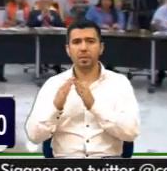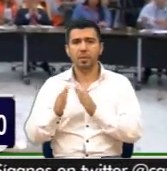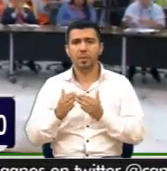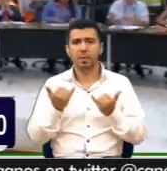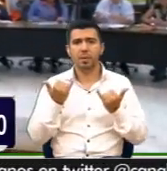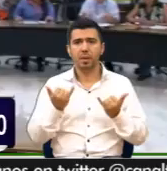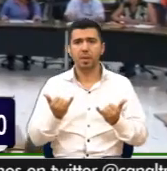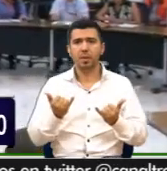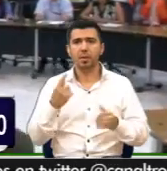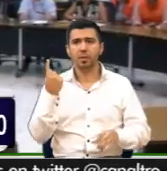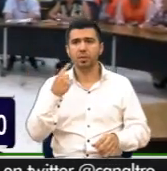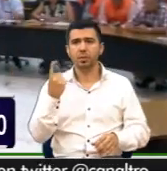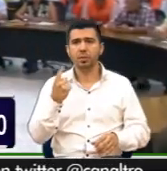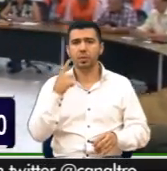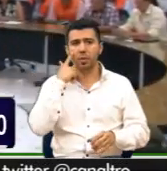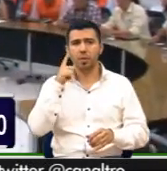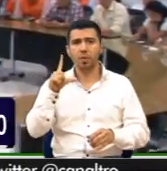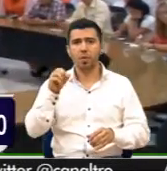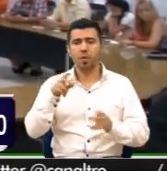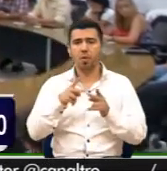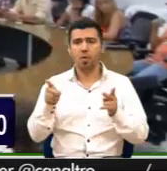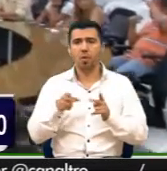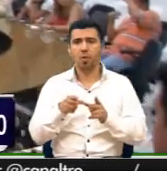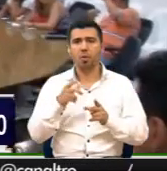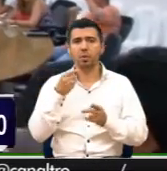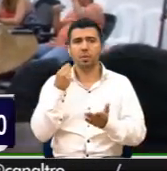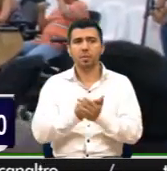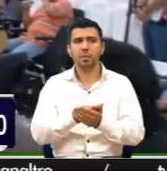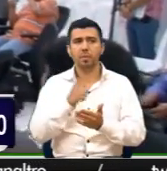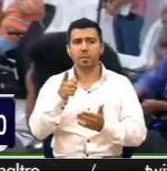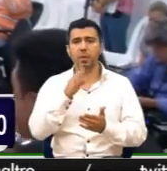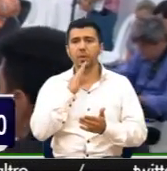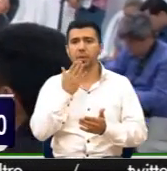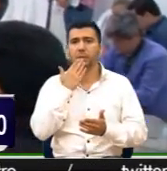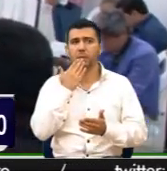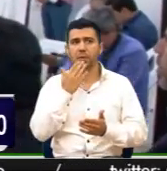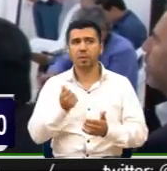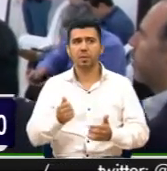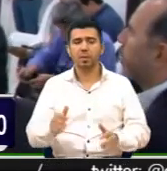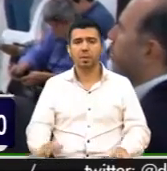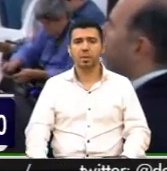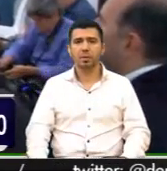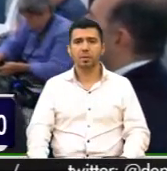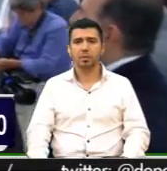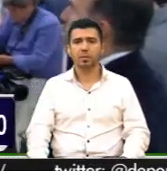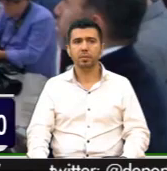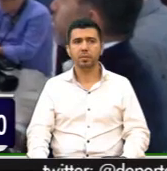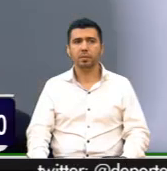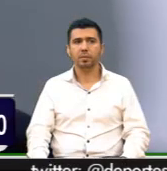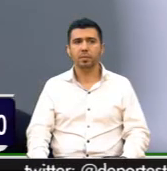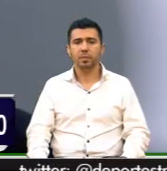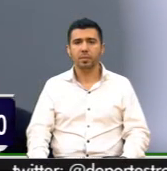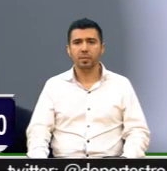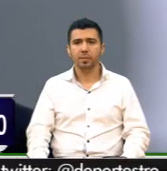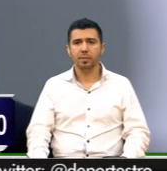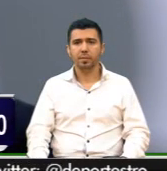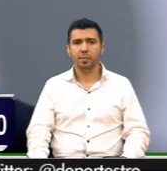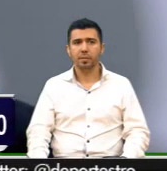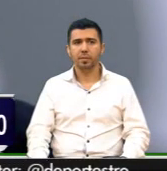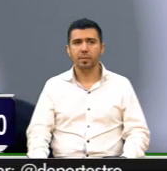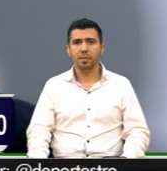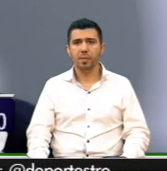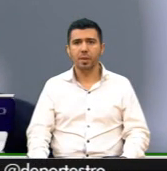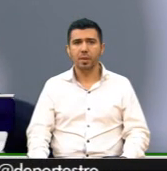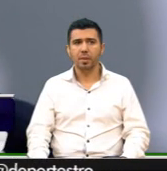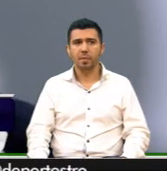Ahora solo se trata de lotes que tendrán que pagar los beneficiarios. Sí, el alcalde ha incumplido en todos los órdenes.